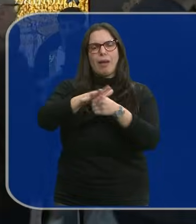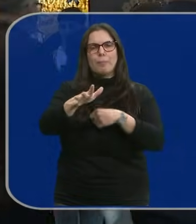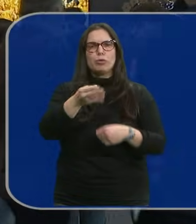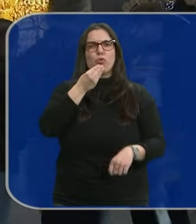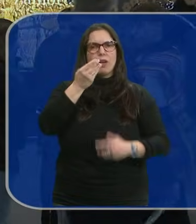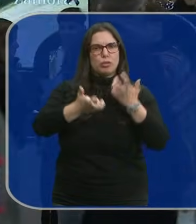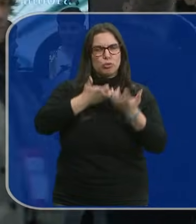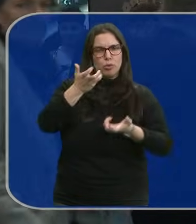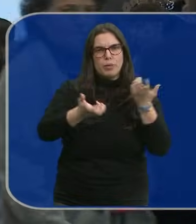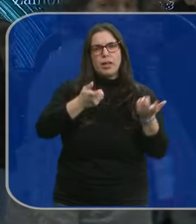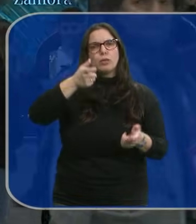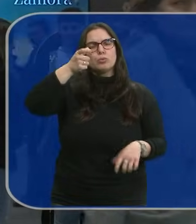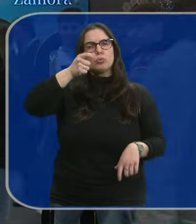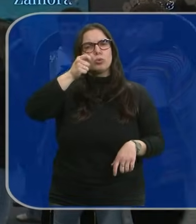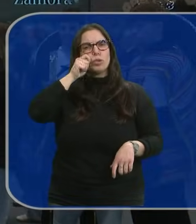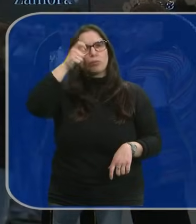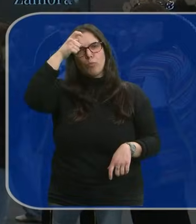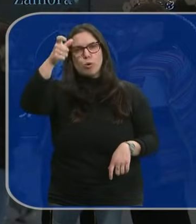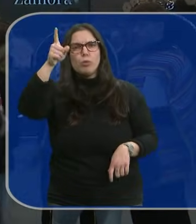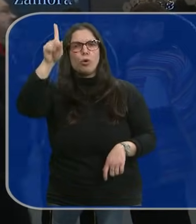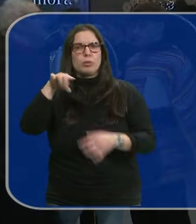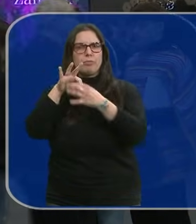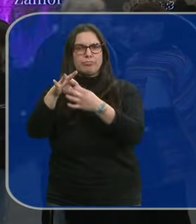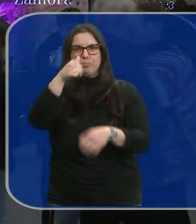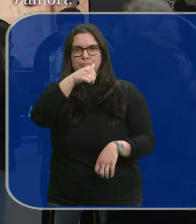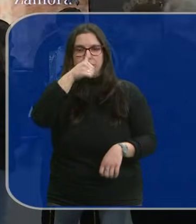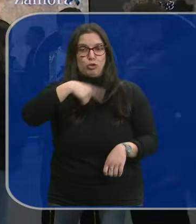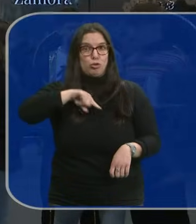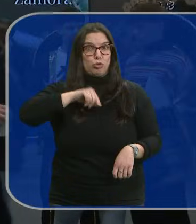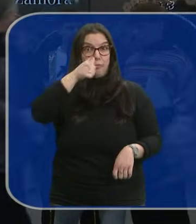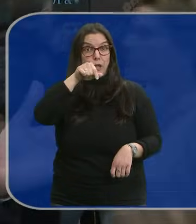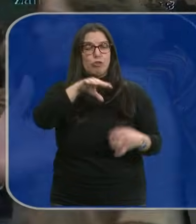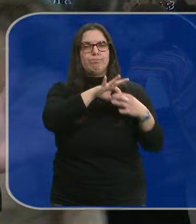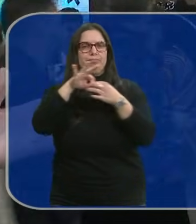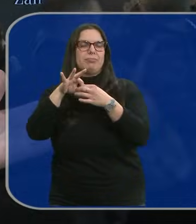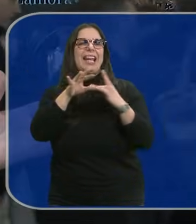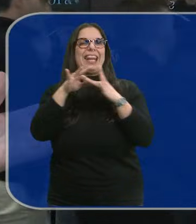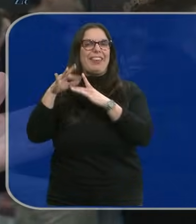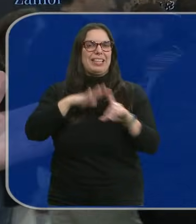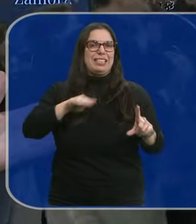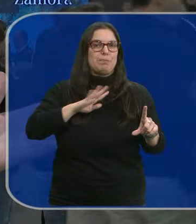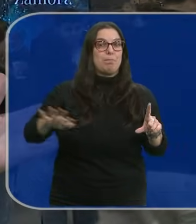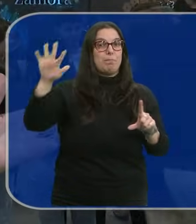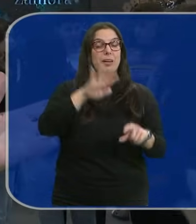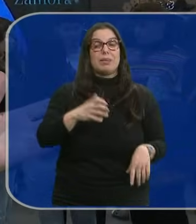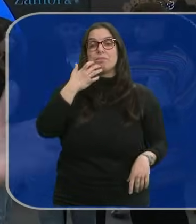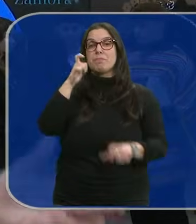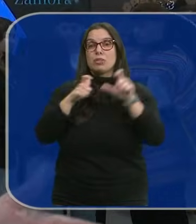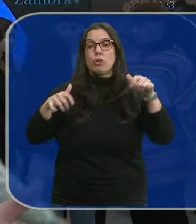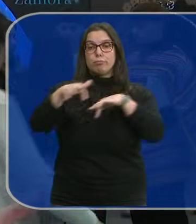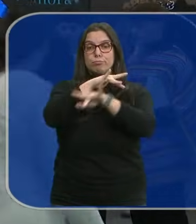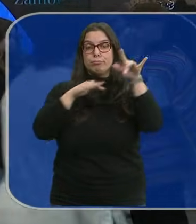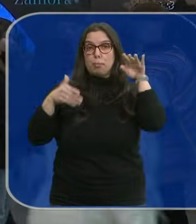turismo rural o el enoturismo, donde somos líderes a nivel nacional. Aquellos que pasen por este stand de Castilla y